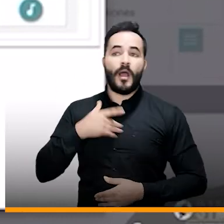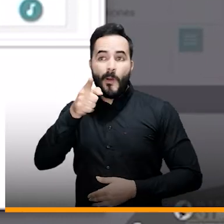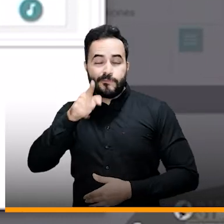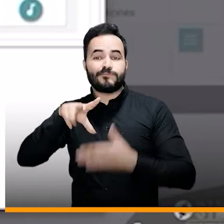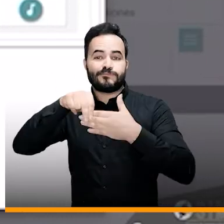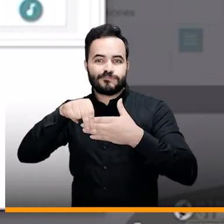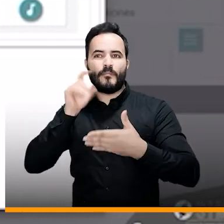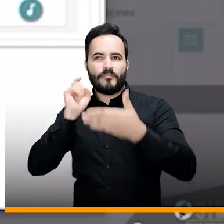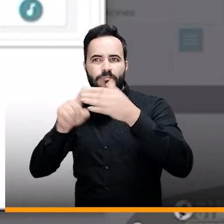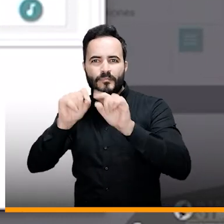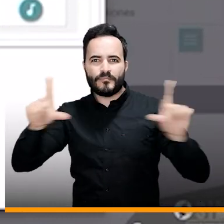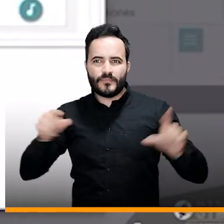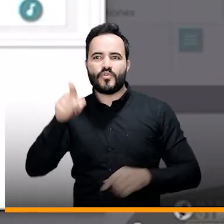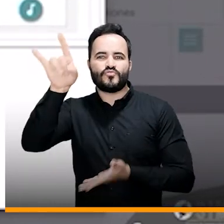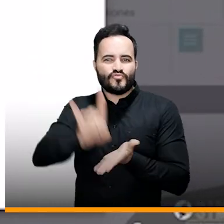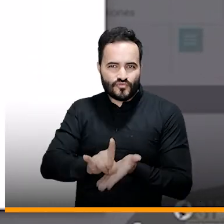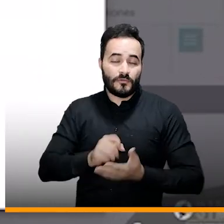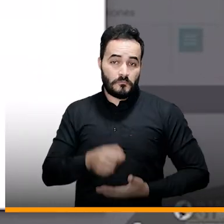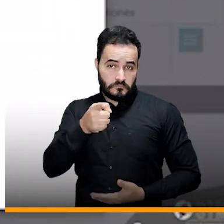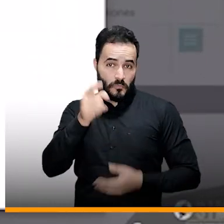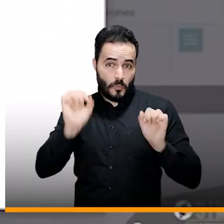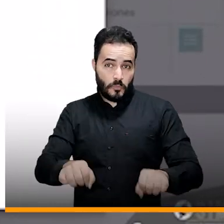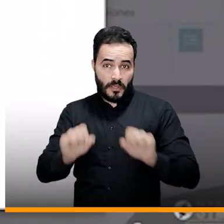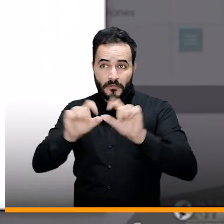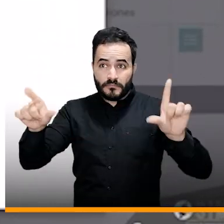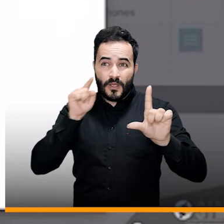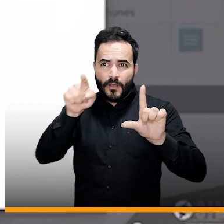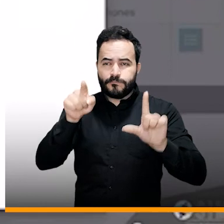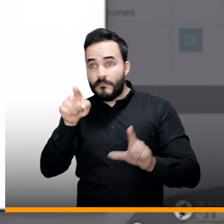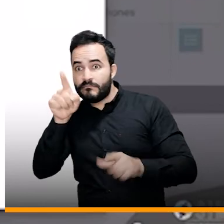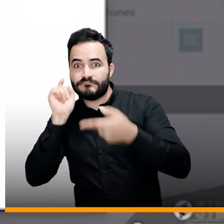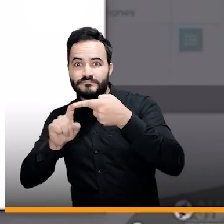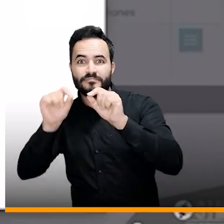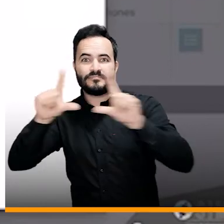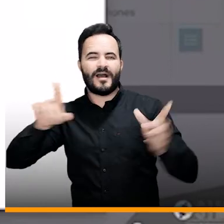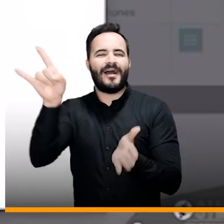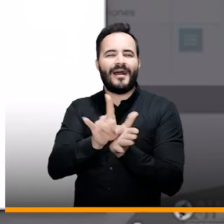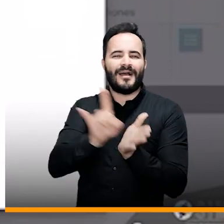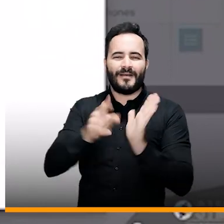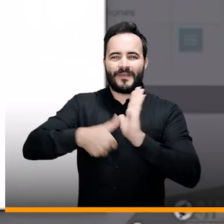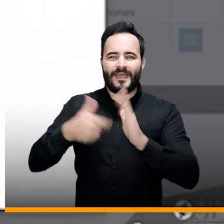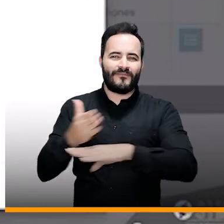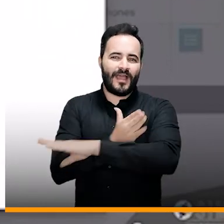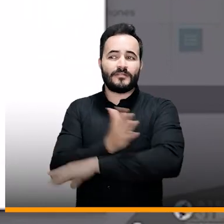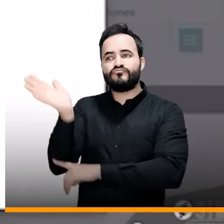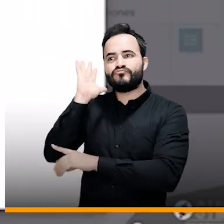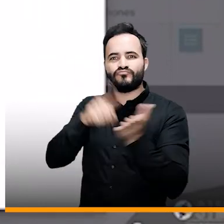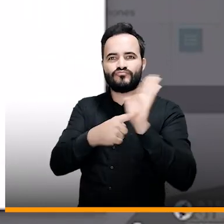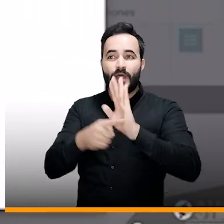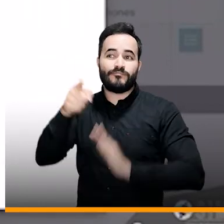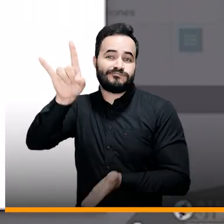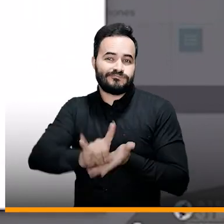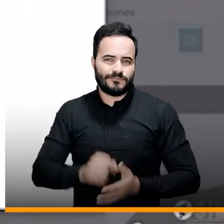citadas o invitadas, seleccione el botón Anexos. En esta ventana también puede descargar las presentaciones en formato